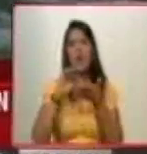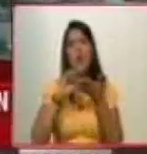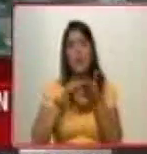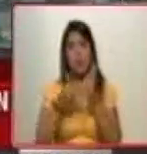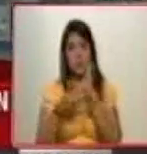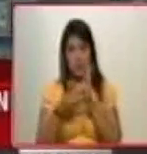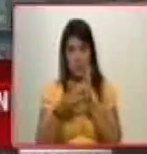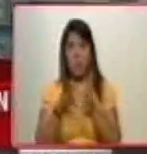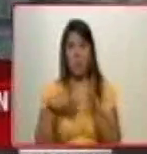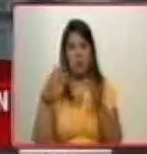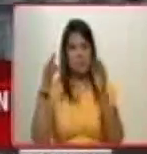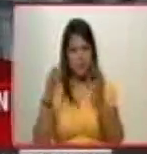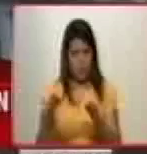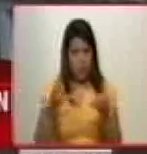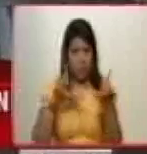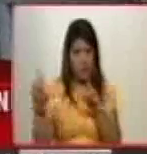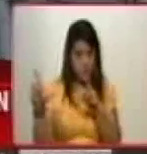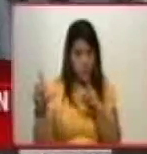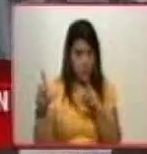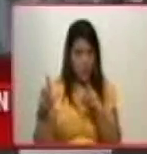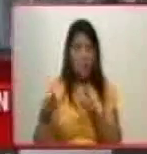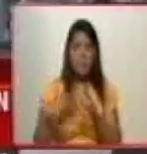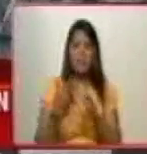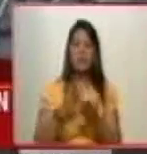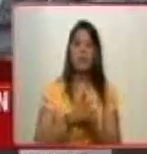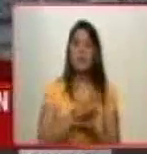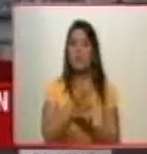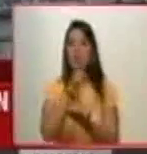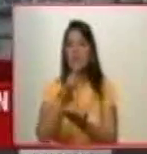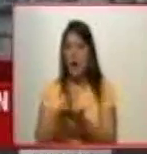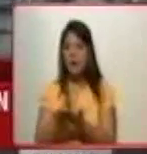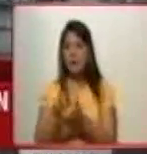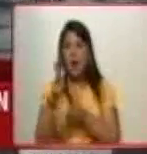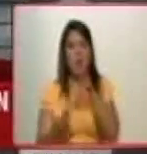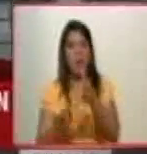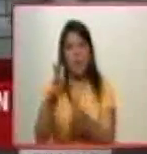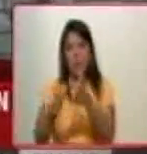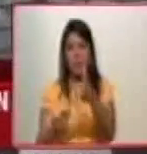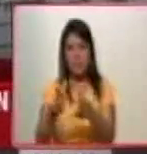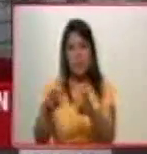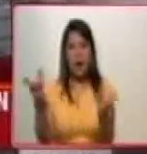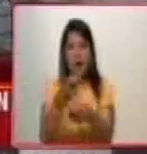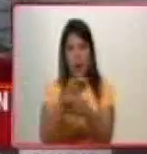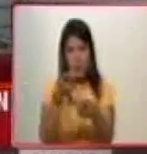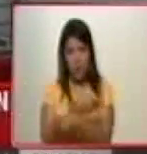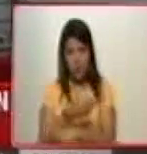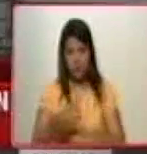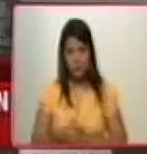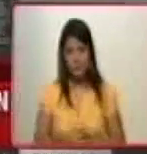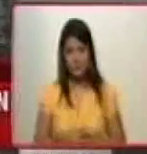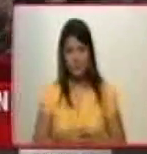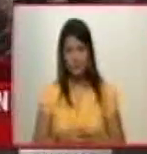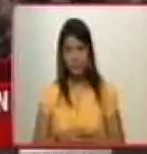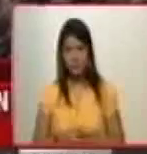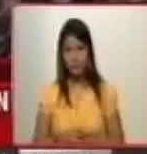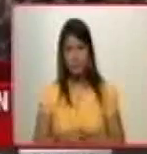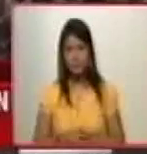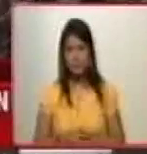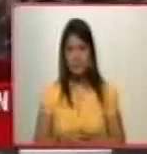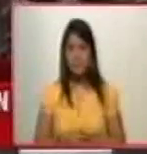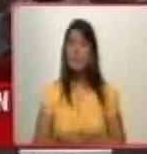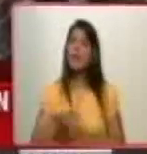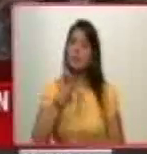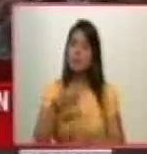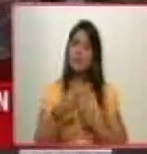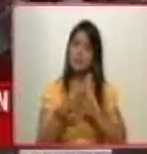ya de forma segura poderlo inyectar al servicio comercial, como digo, en el mes de agosto. Finalmente, también